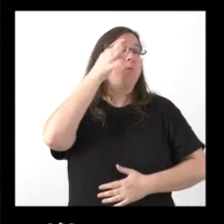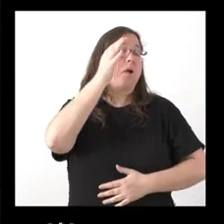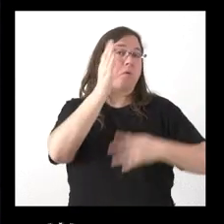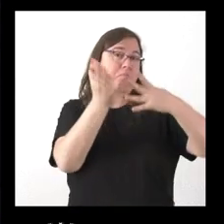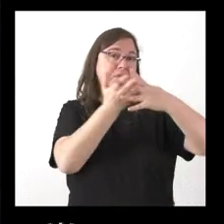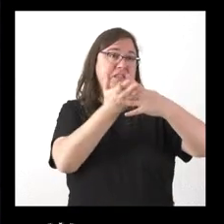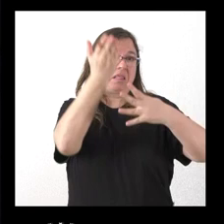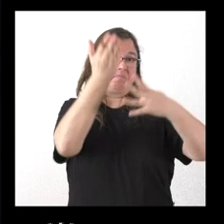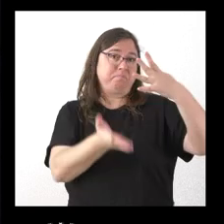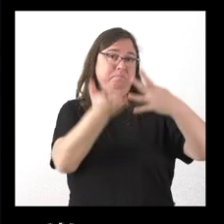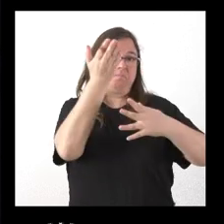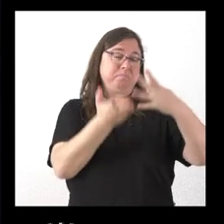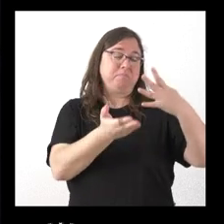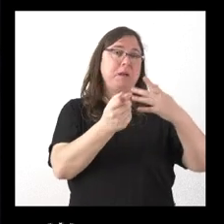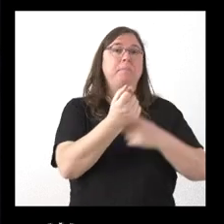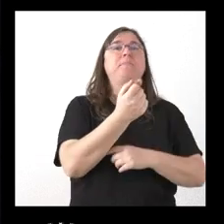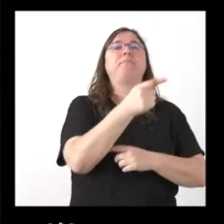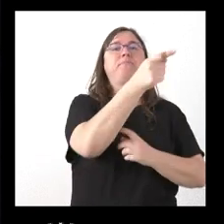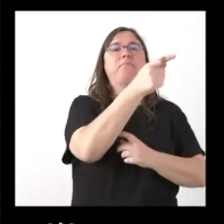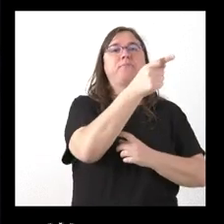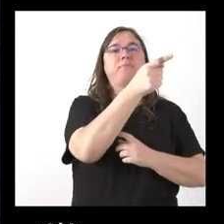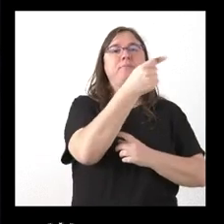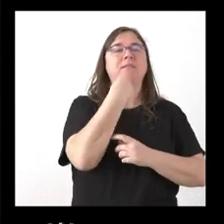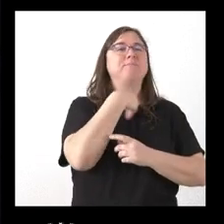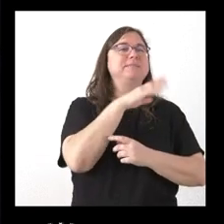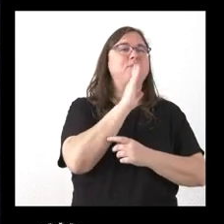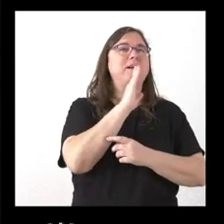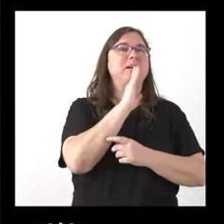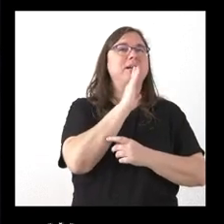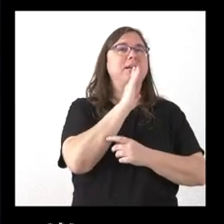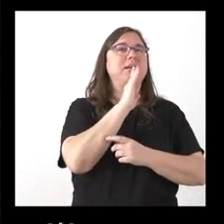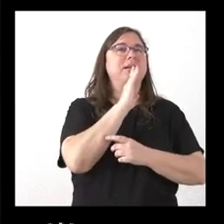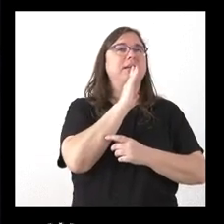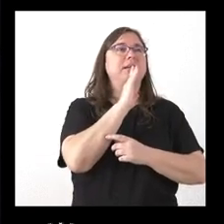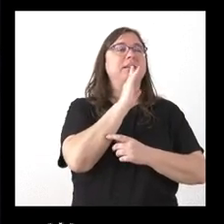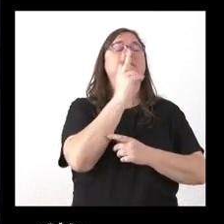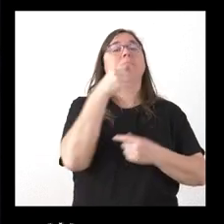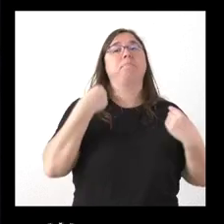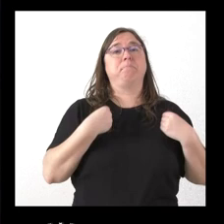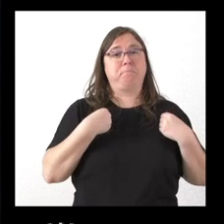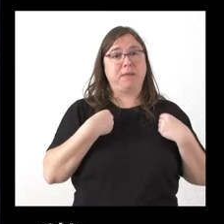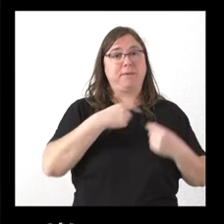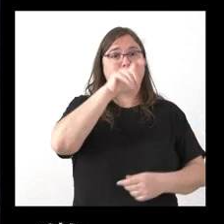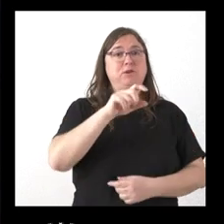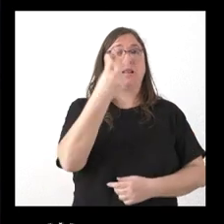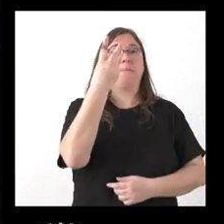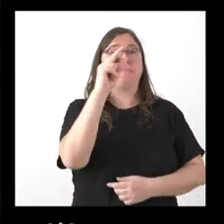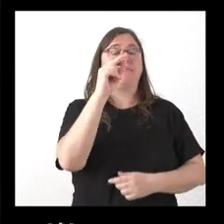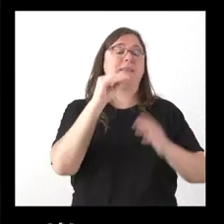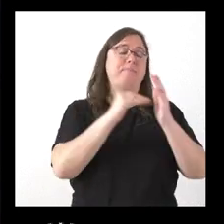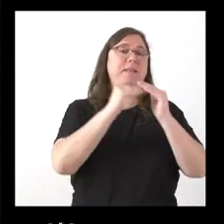entre lo que son en los mil y en los los y menos de 20.000 habitantes el municipio